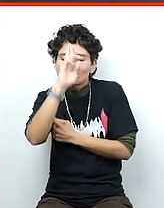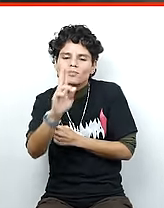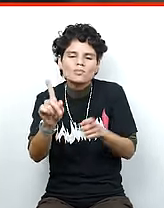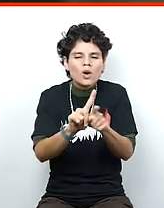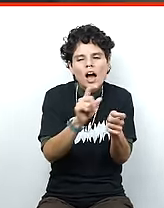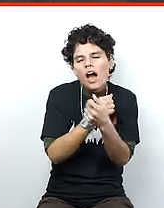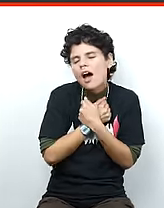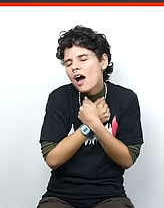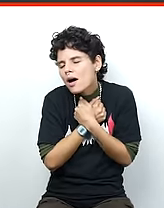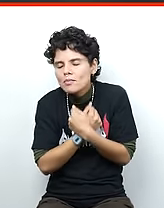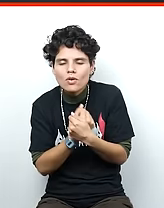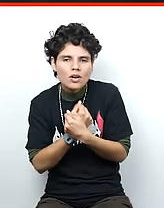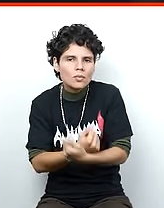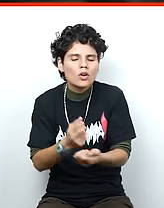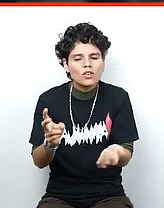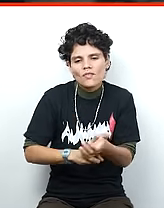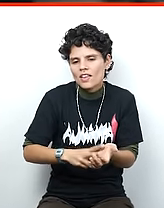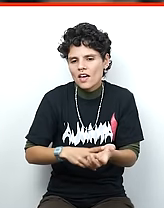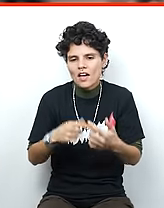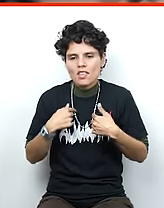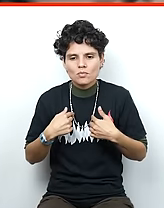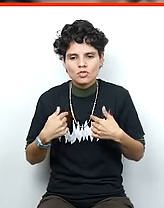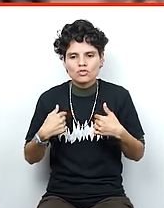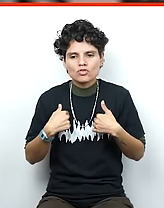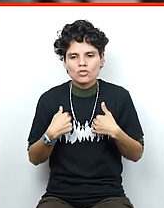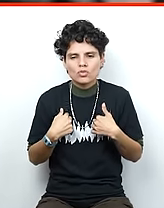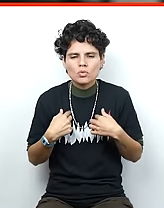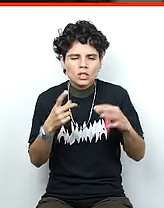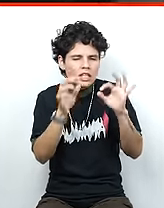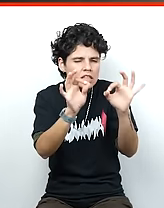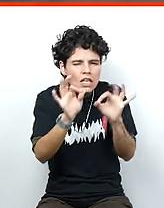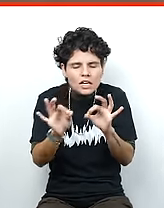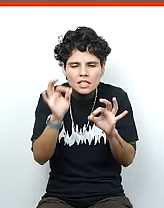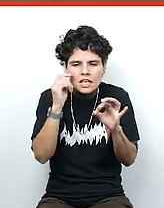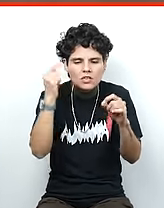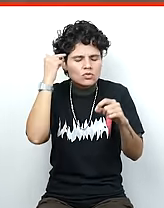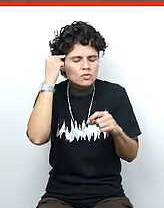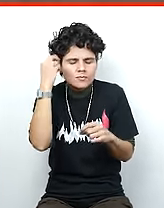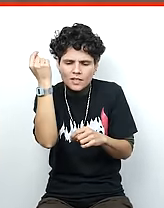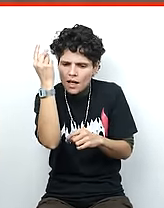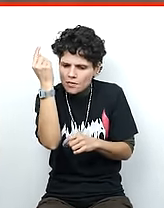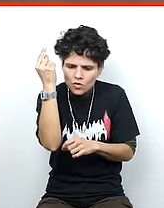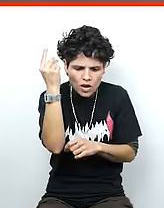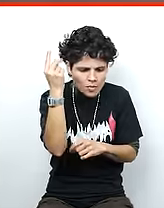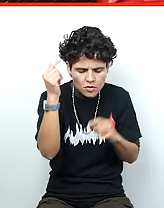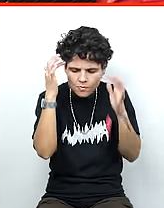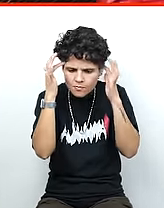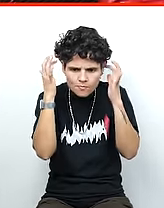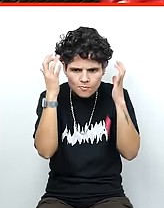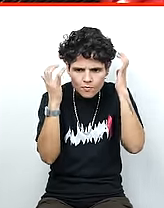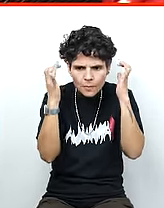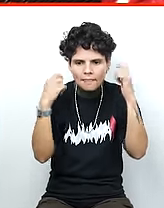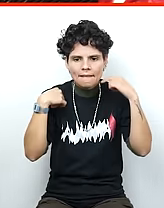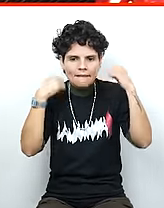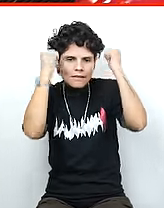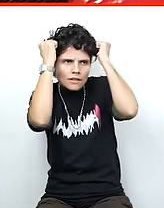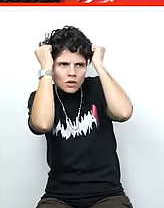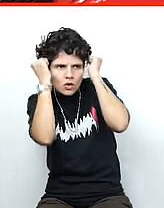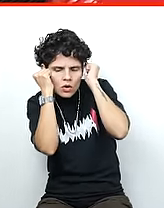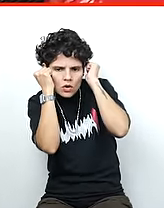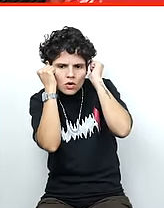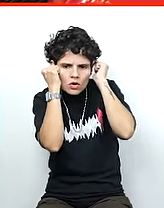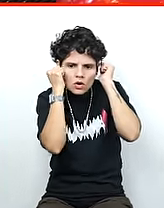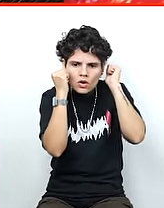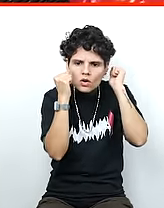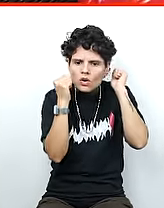cualquier amor, me entendí, amor de verdad, porque yo me fijo mucho en los detalles, yo soy una persona que piensa rápido, entonces yo iba con un gorro y por